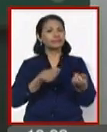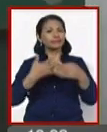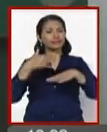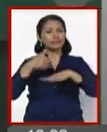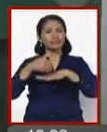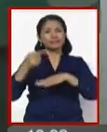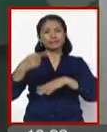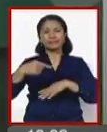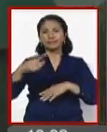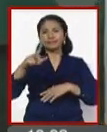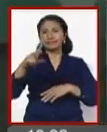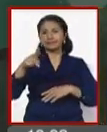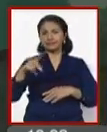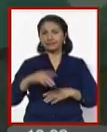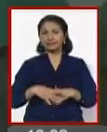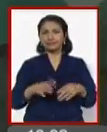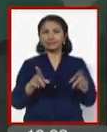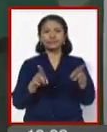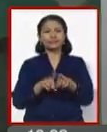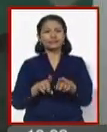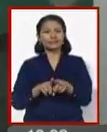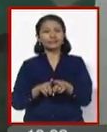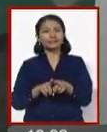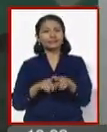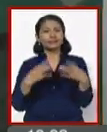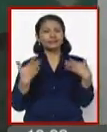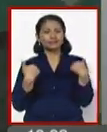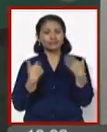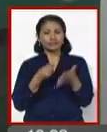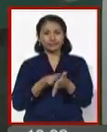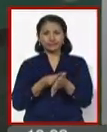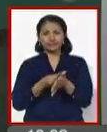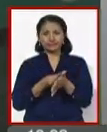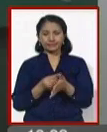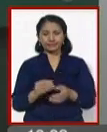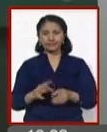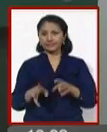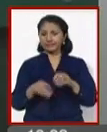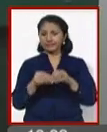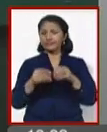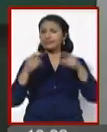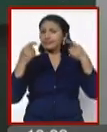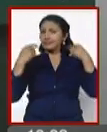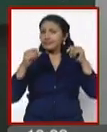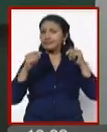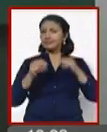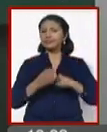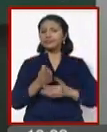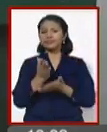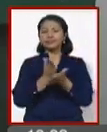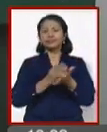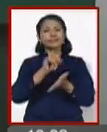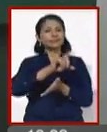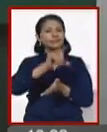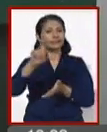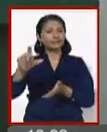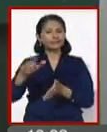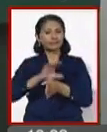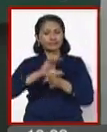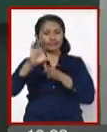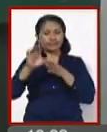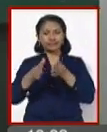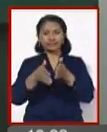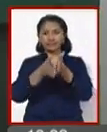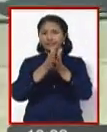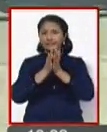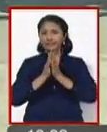hoy en día de GLP y con esos ingresos adicionales que está teniendo, pretendemos que los redistribuya en la cadena y poder cumplir con